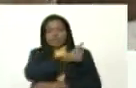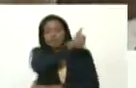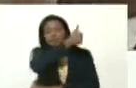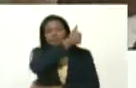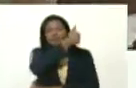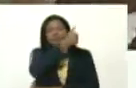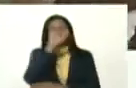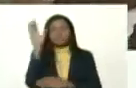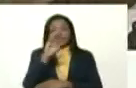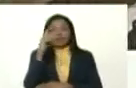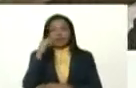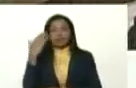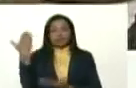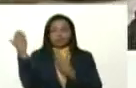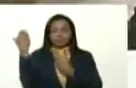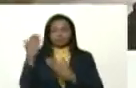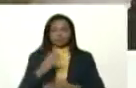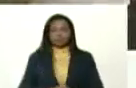Faría. ¡Adelante!